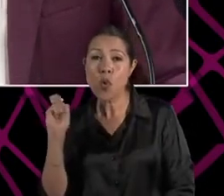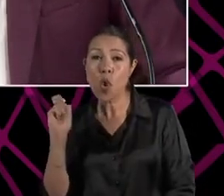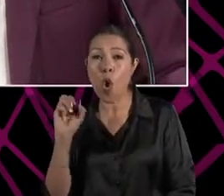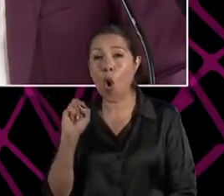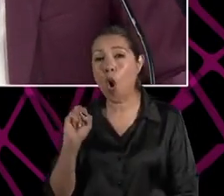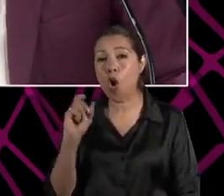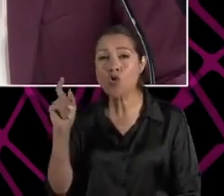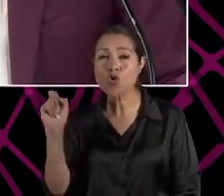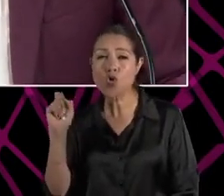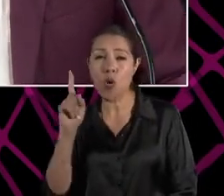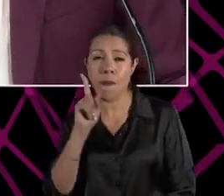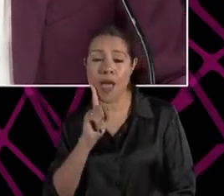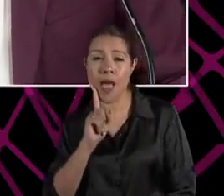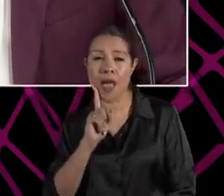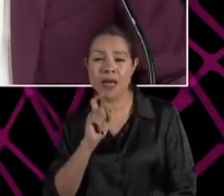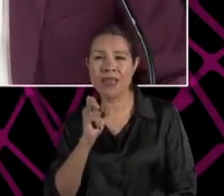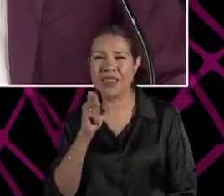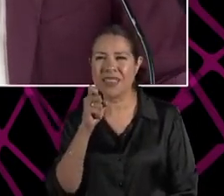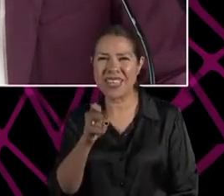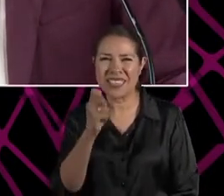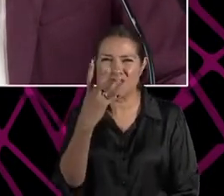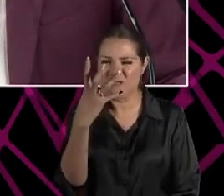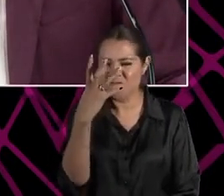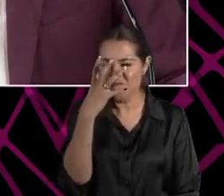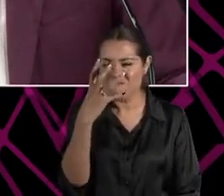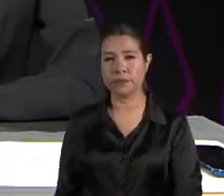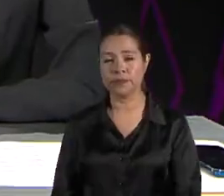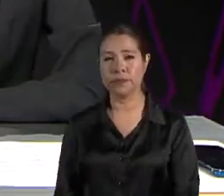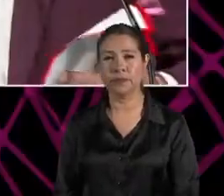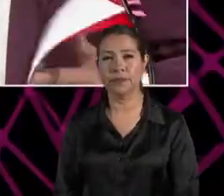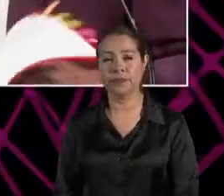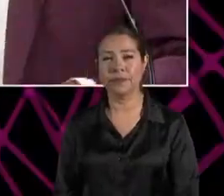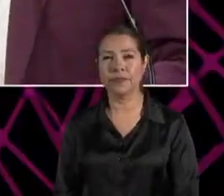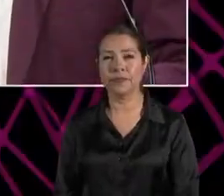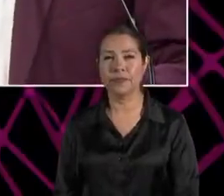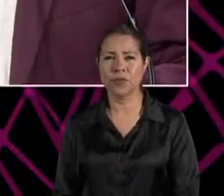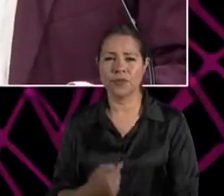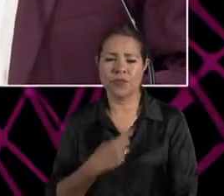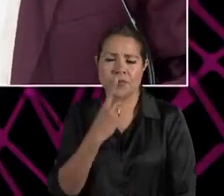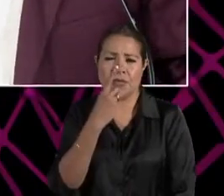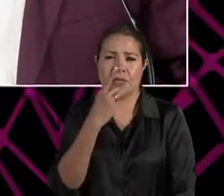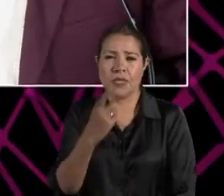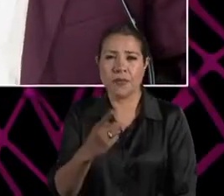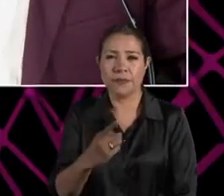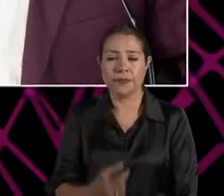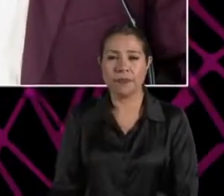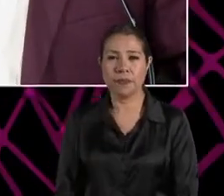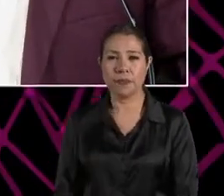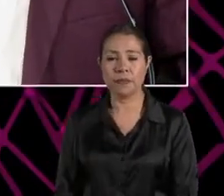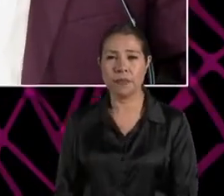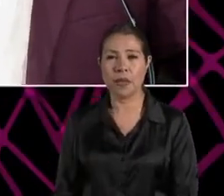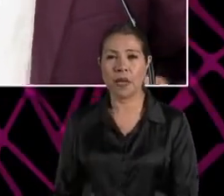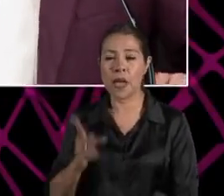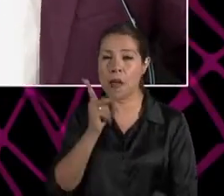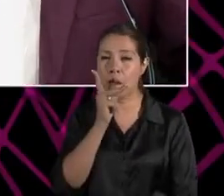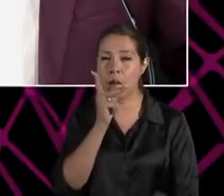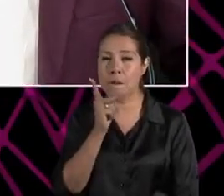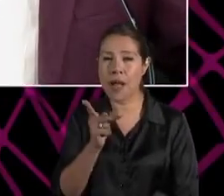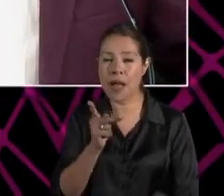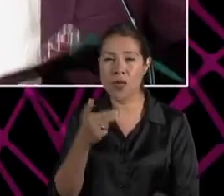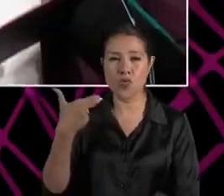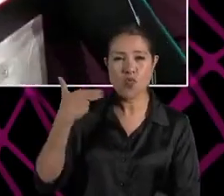o la novia. Es una vergüenza. Yo nada más comentar que el padre de